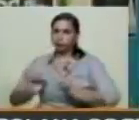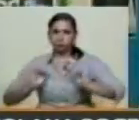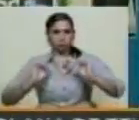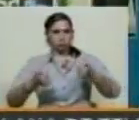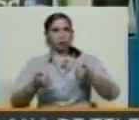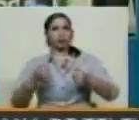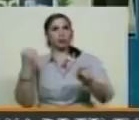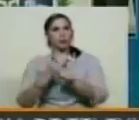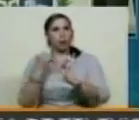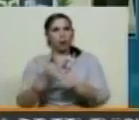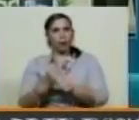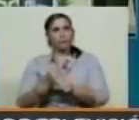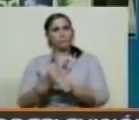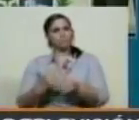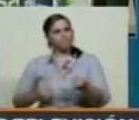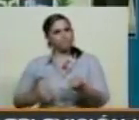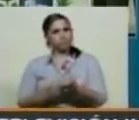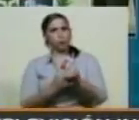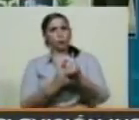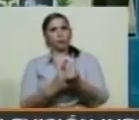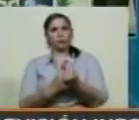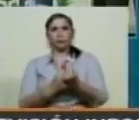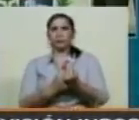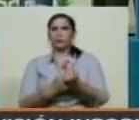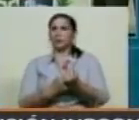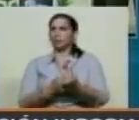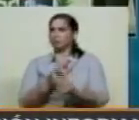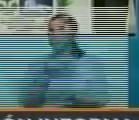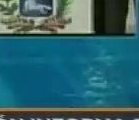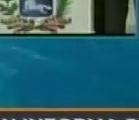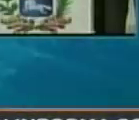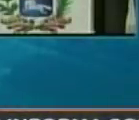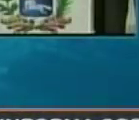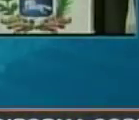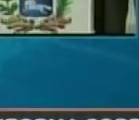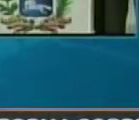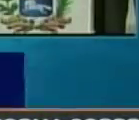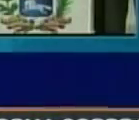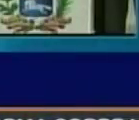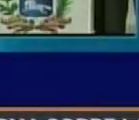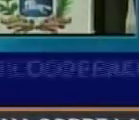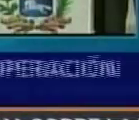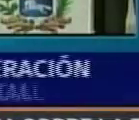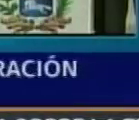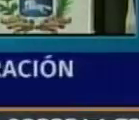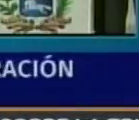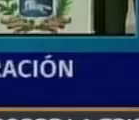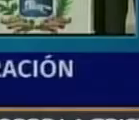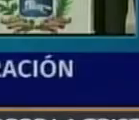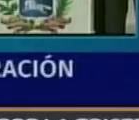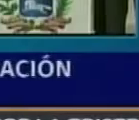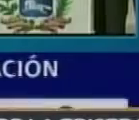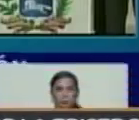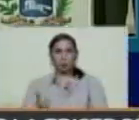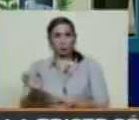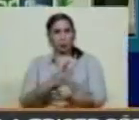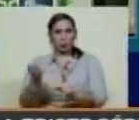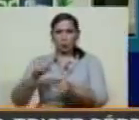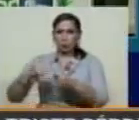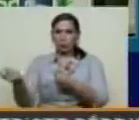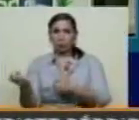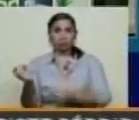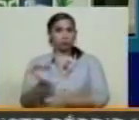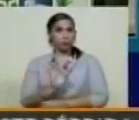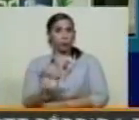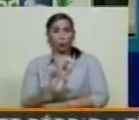firme, sin tiempo para el descanso, sin tiempo para el burocratismo, sin tiempo para las mezquindades. Un solo equipo.